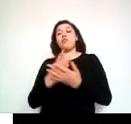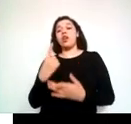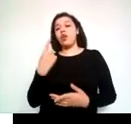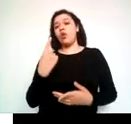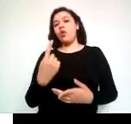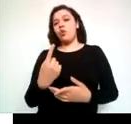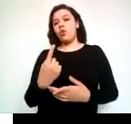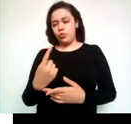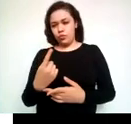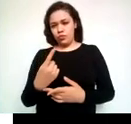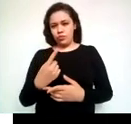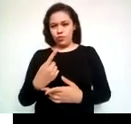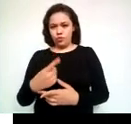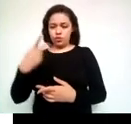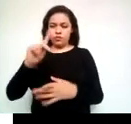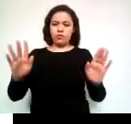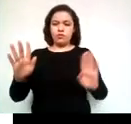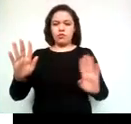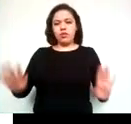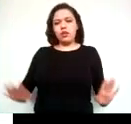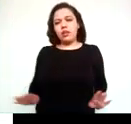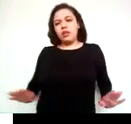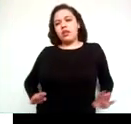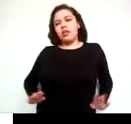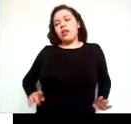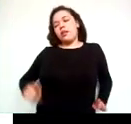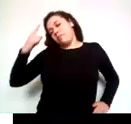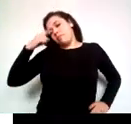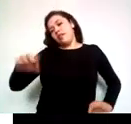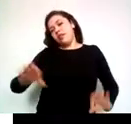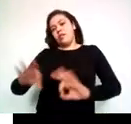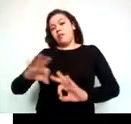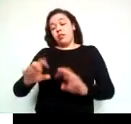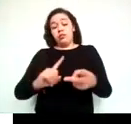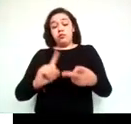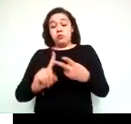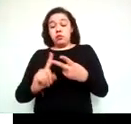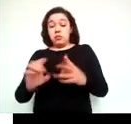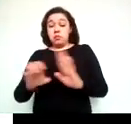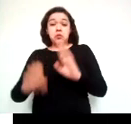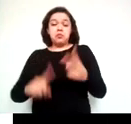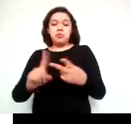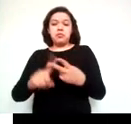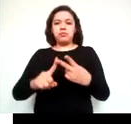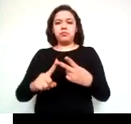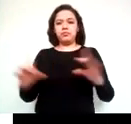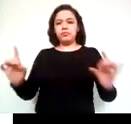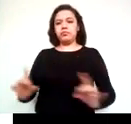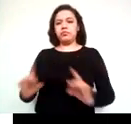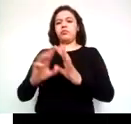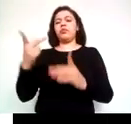habla de las condiciones del ambiente de trabajo. Pero, por ejemplo, la segunda categoría, que son los factores propios de la